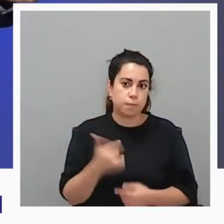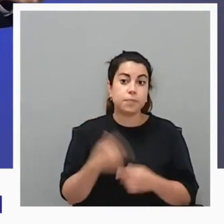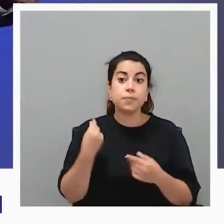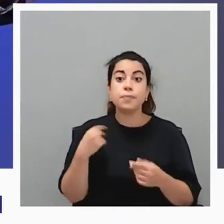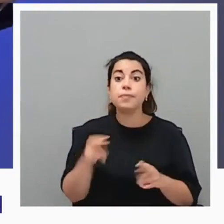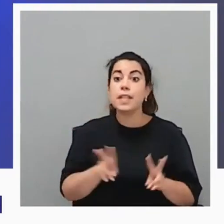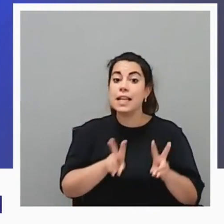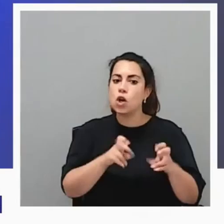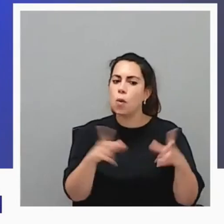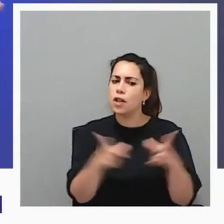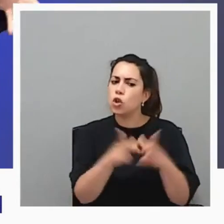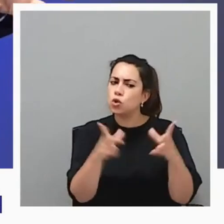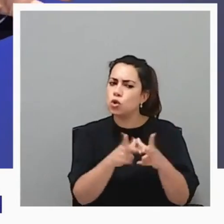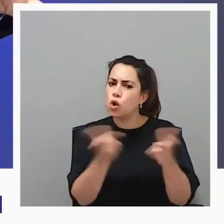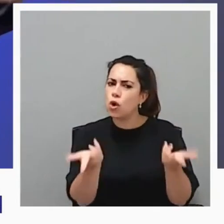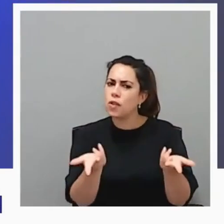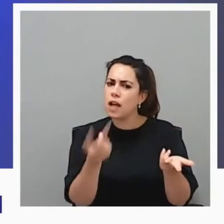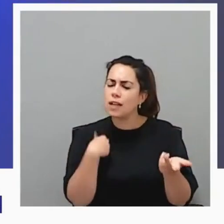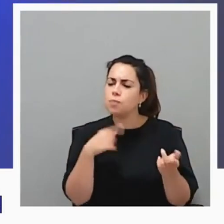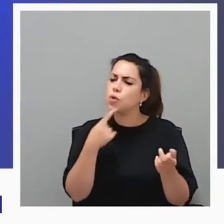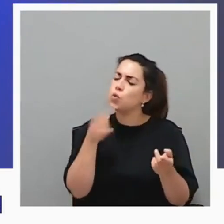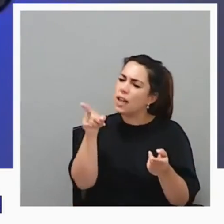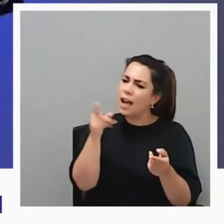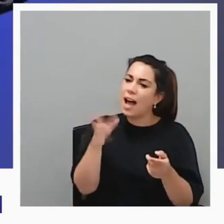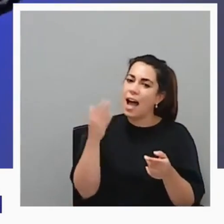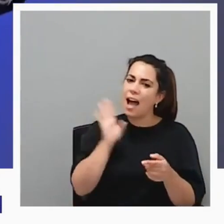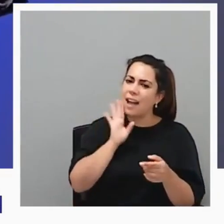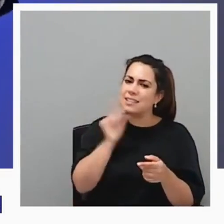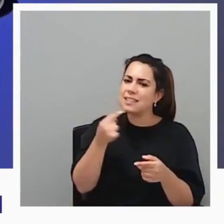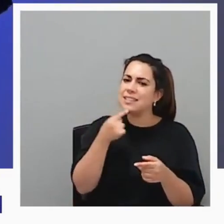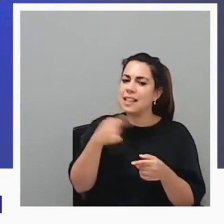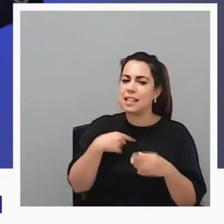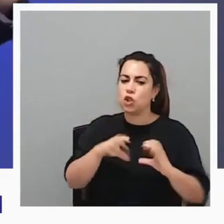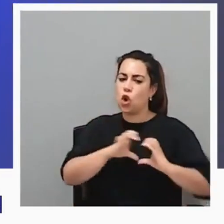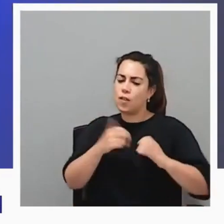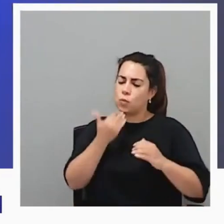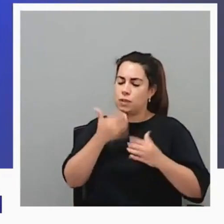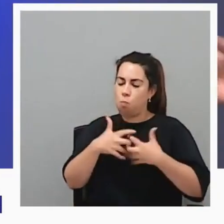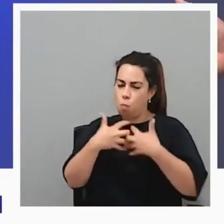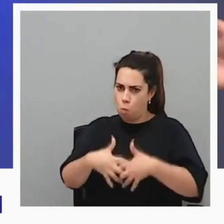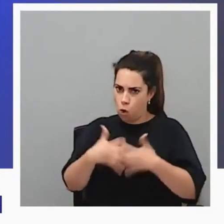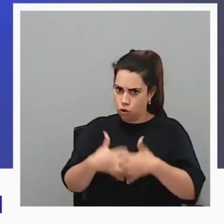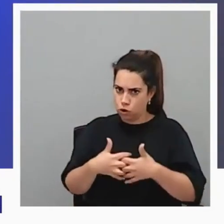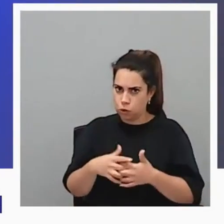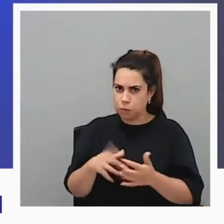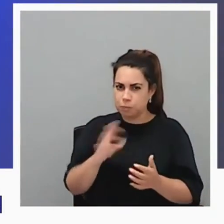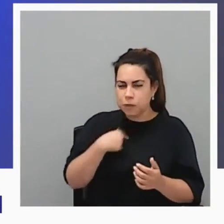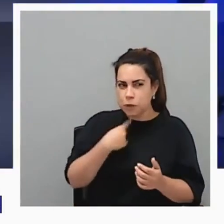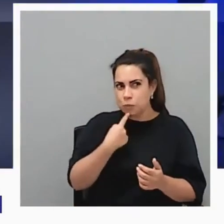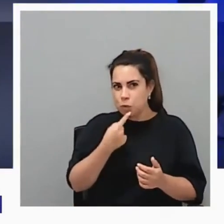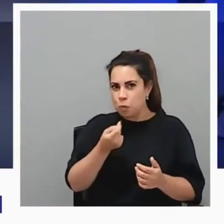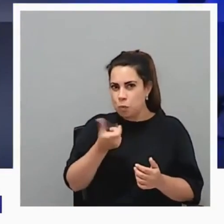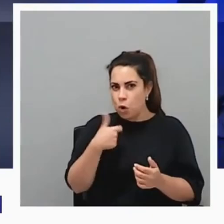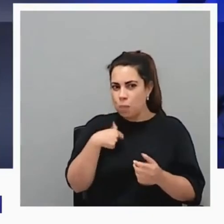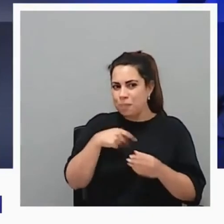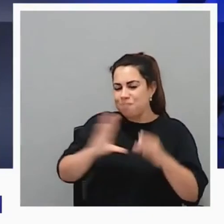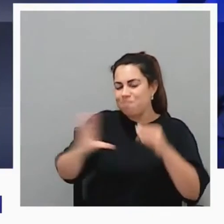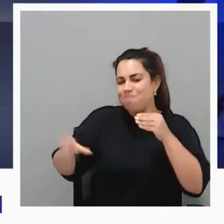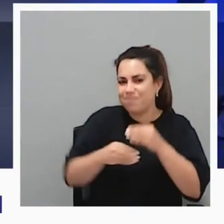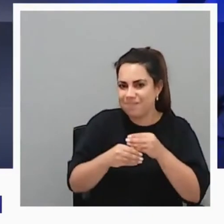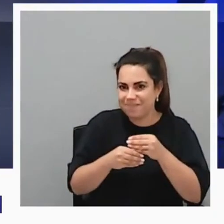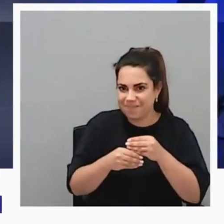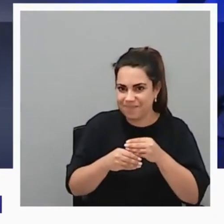le ponemos? Tú hablabas del corazón, te lo compro. Yo le voy a poner no un pero sí un añadido adicional.